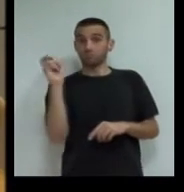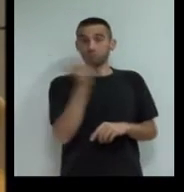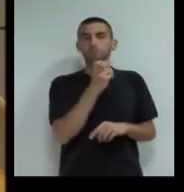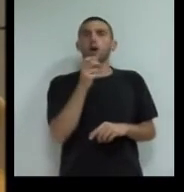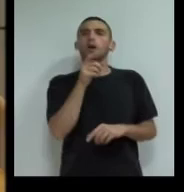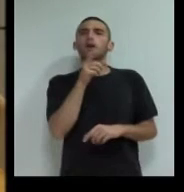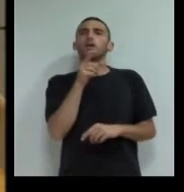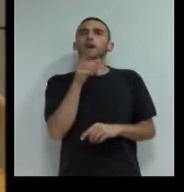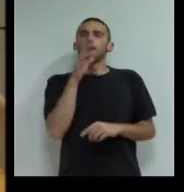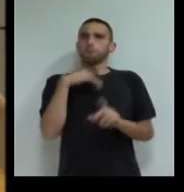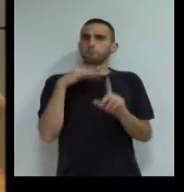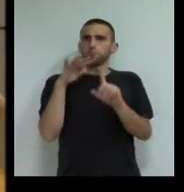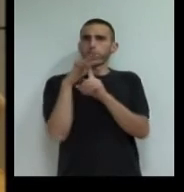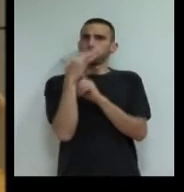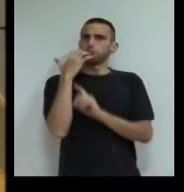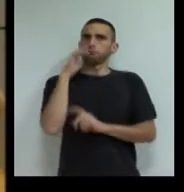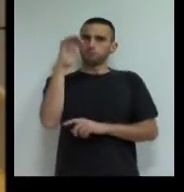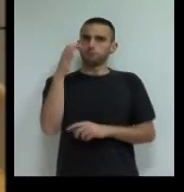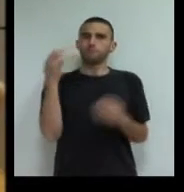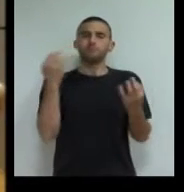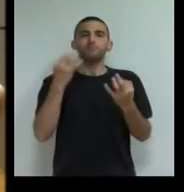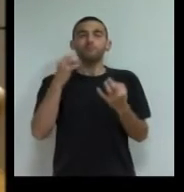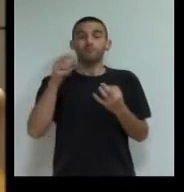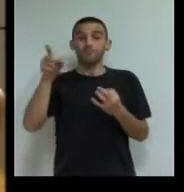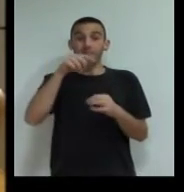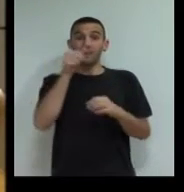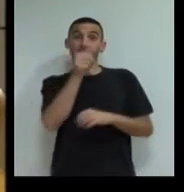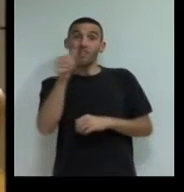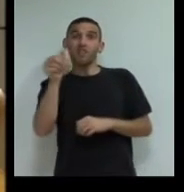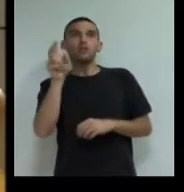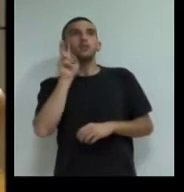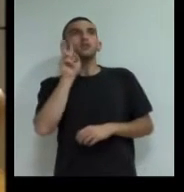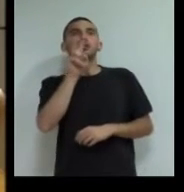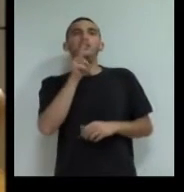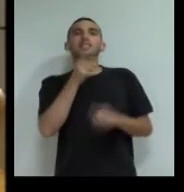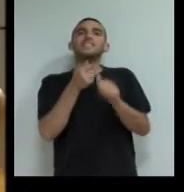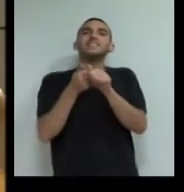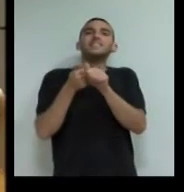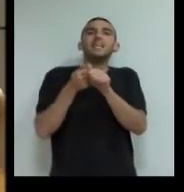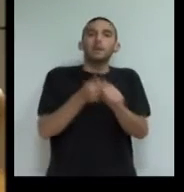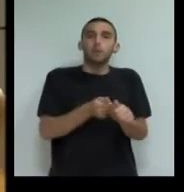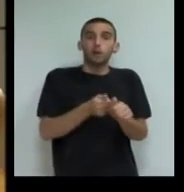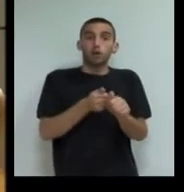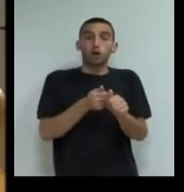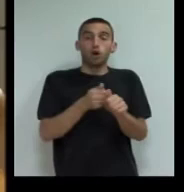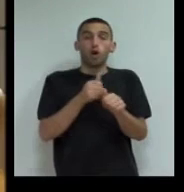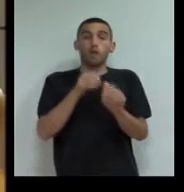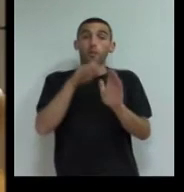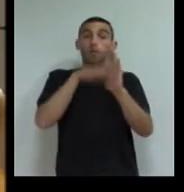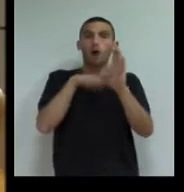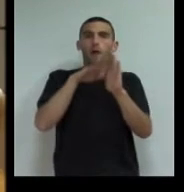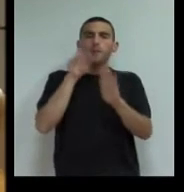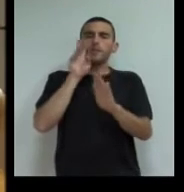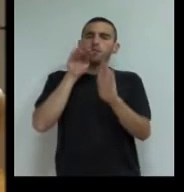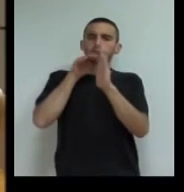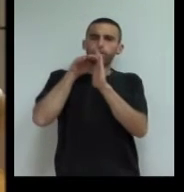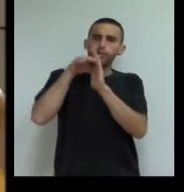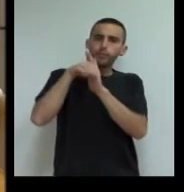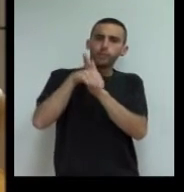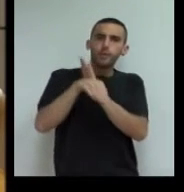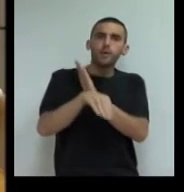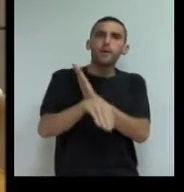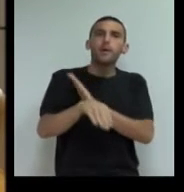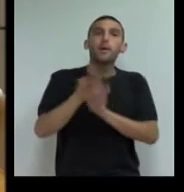muy curioso, y es que están viendo el seguimiento de los programas que tienen, están bajando, pero están subiendo